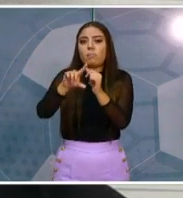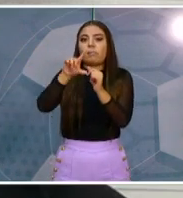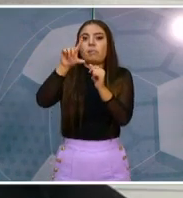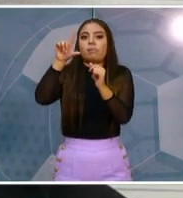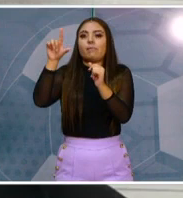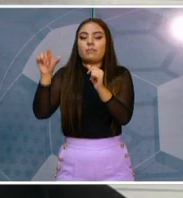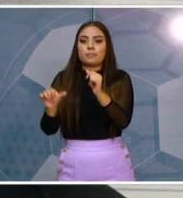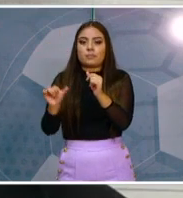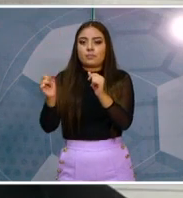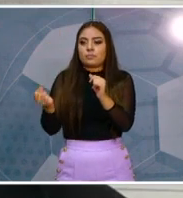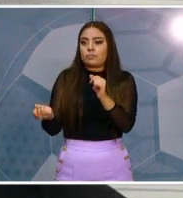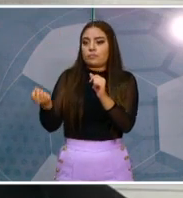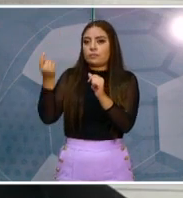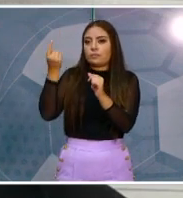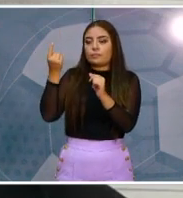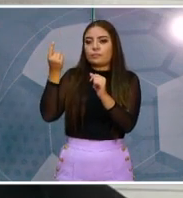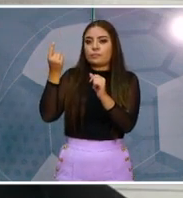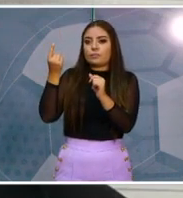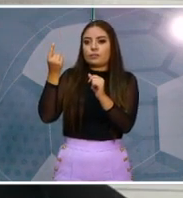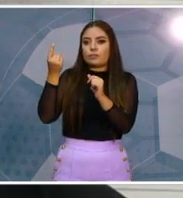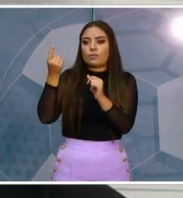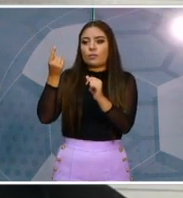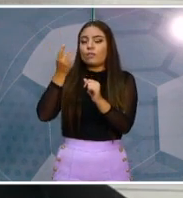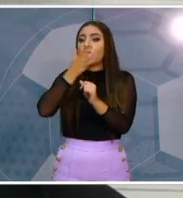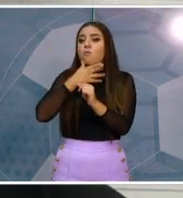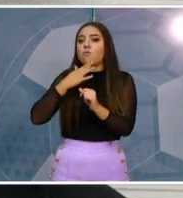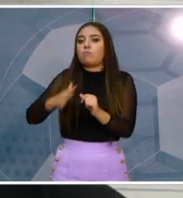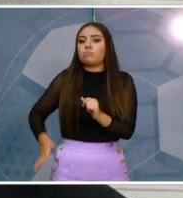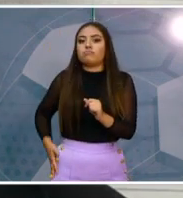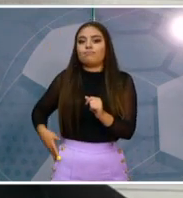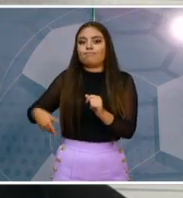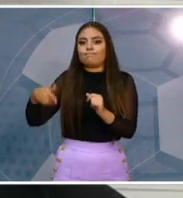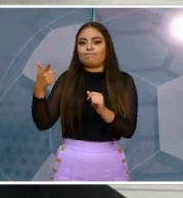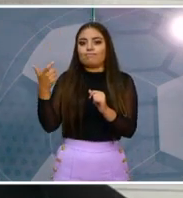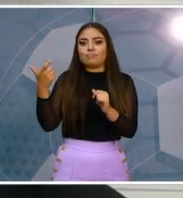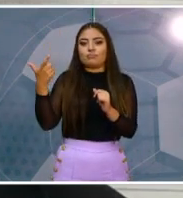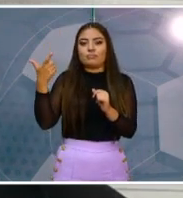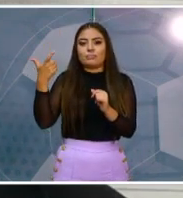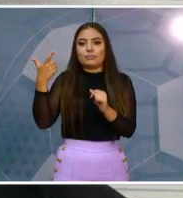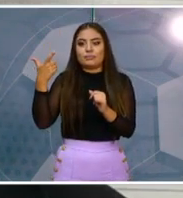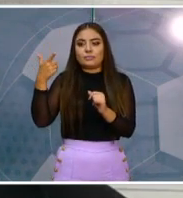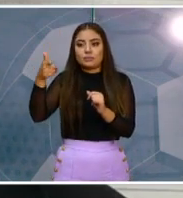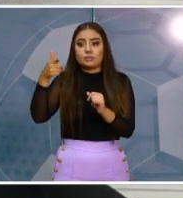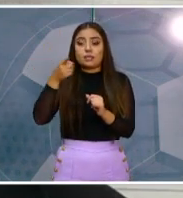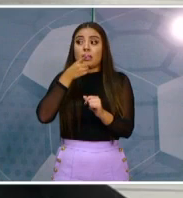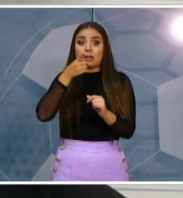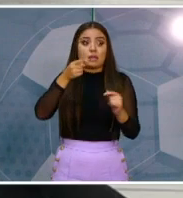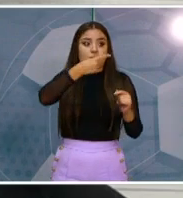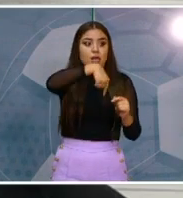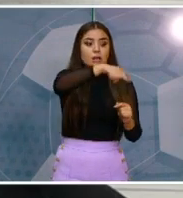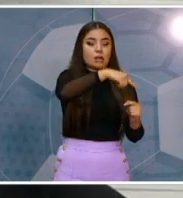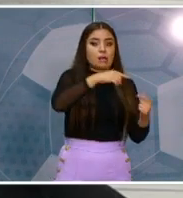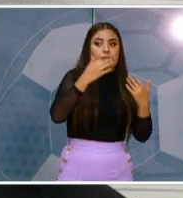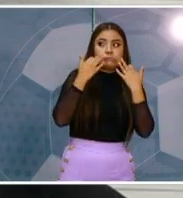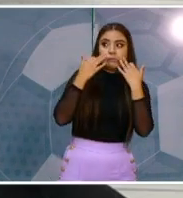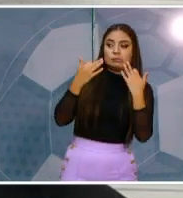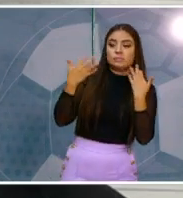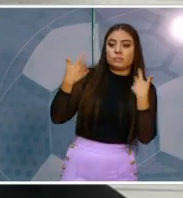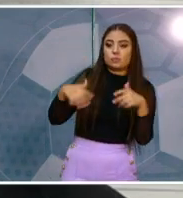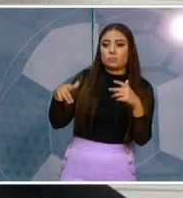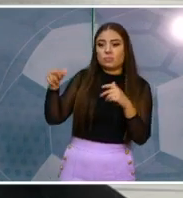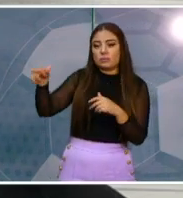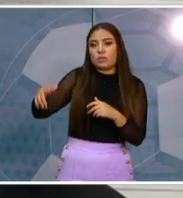de los sujetos saca un arma de fuego, según lo refieren las propias víctimas, y escuchan detonaciones para